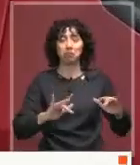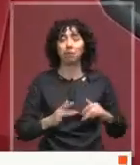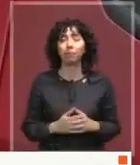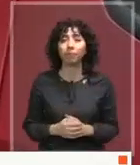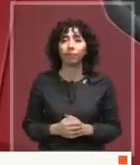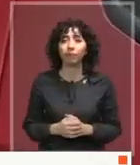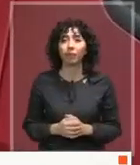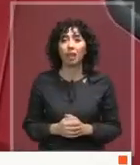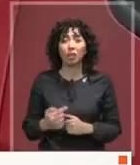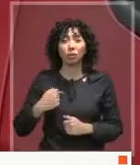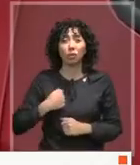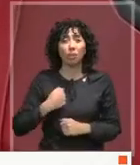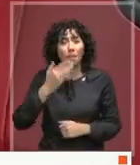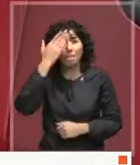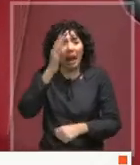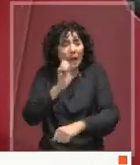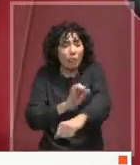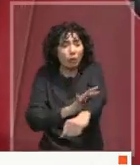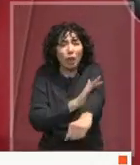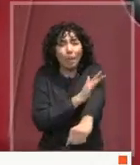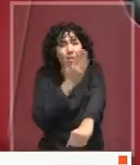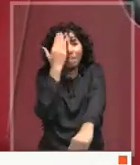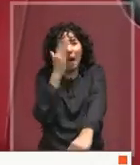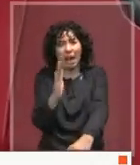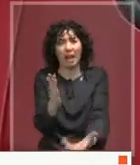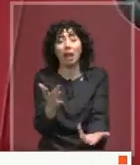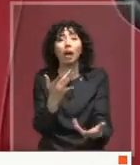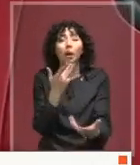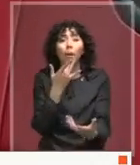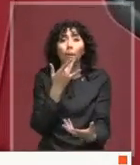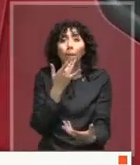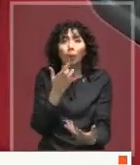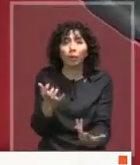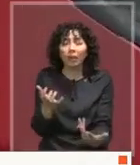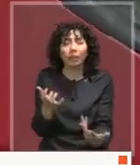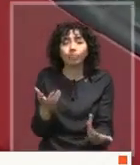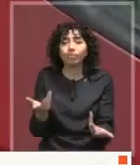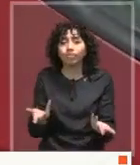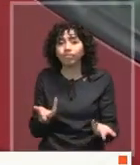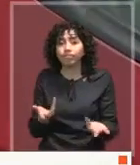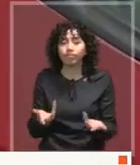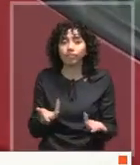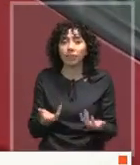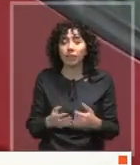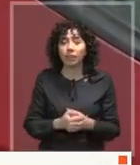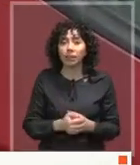Emocionalmente mal. Mal porque igual te trae